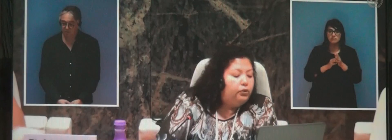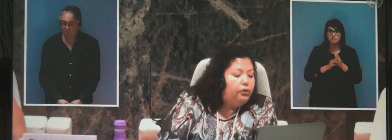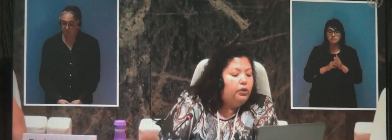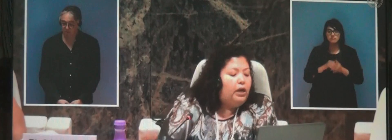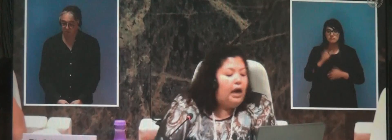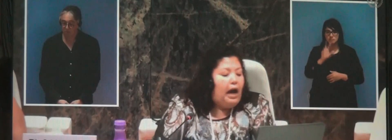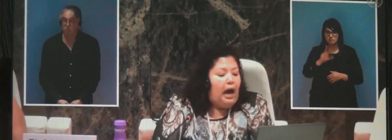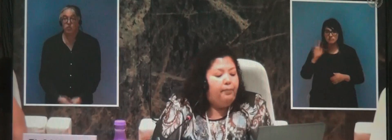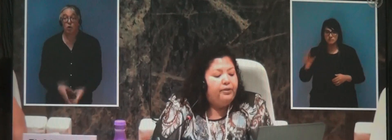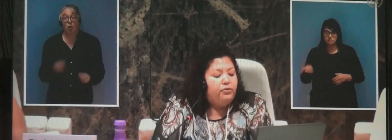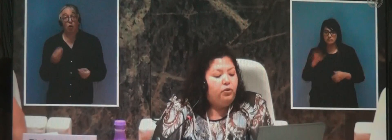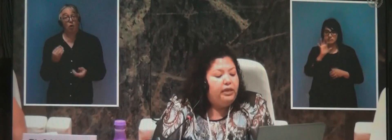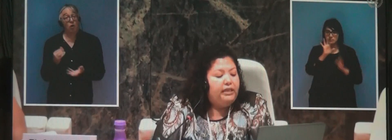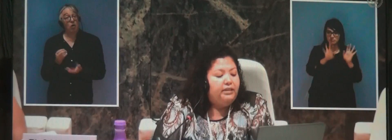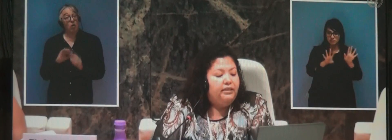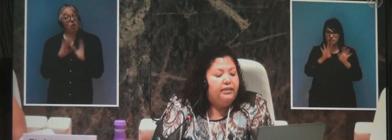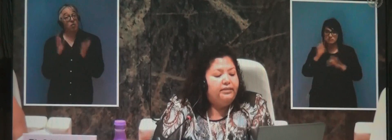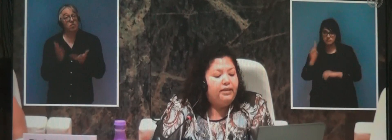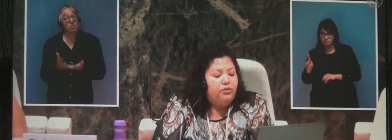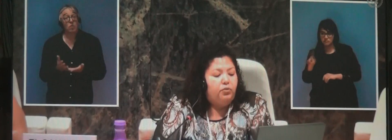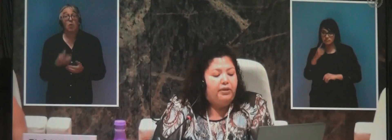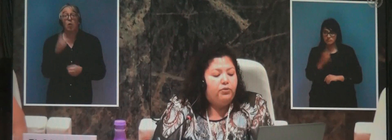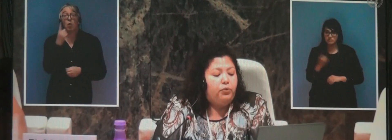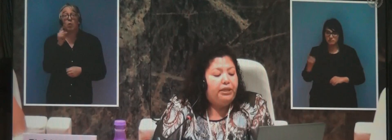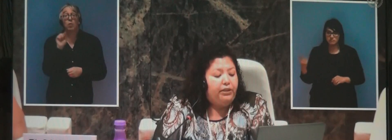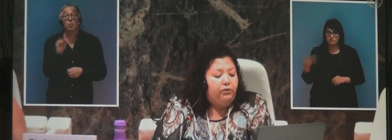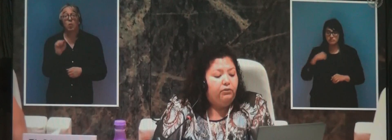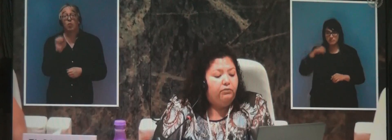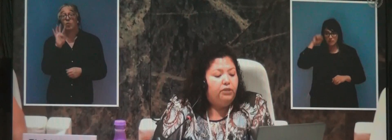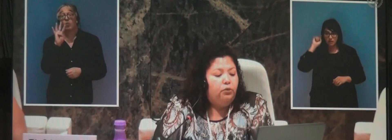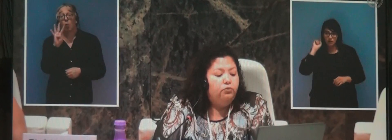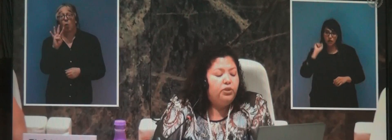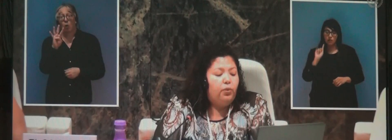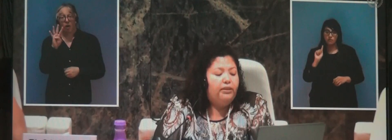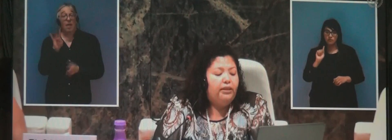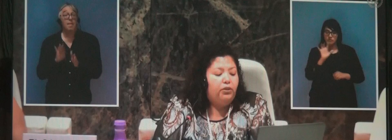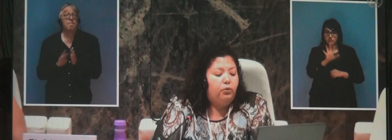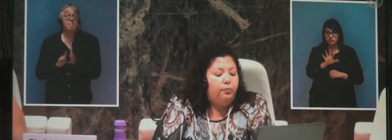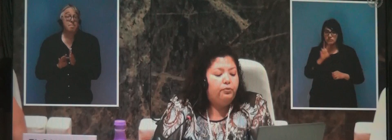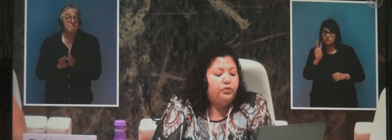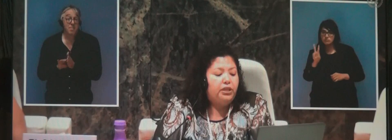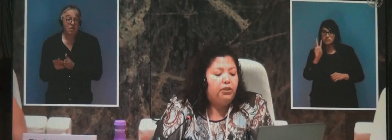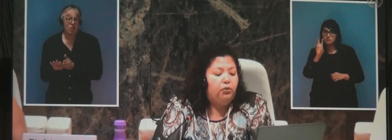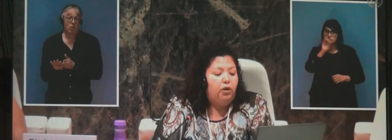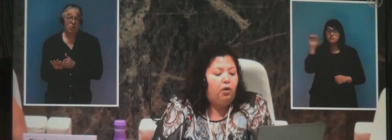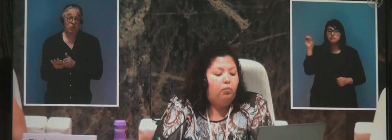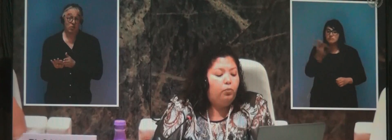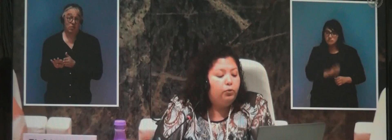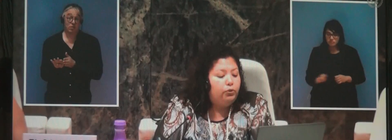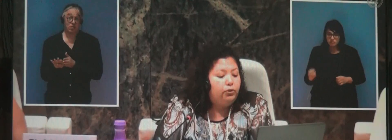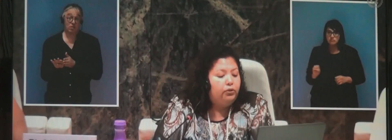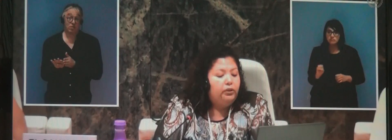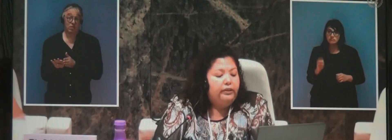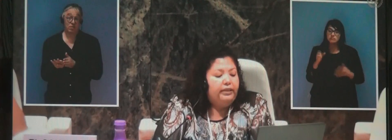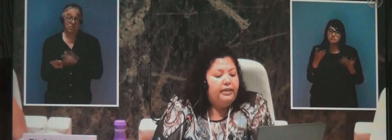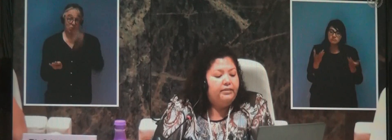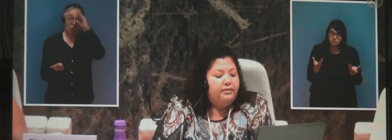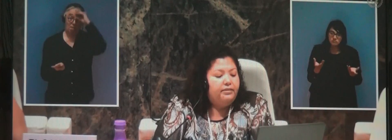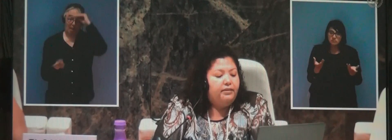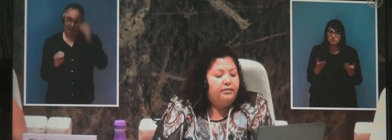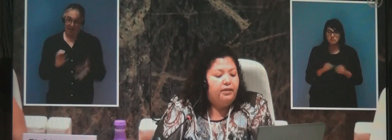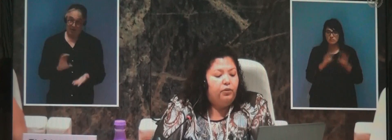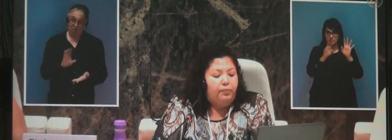1.449.033.91, a personas del sexo masculino y un 52% a un monto